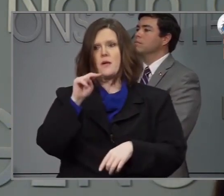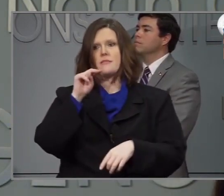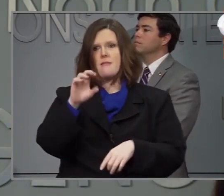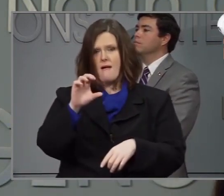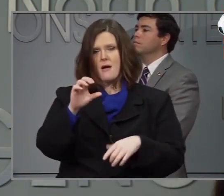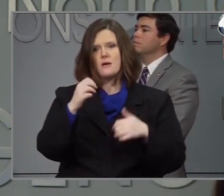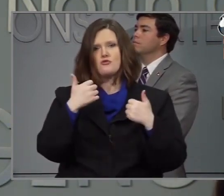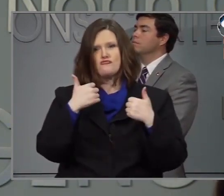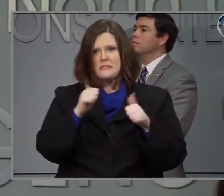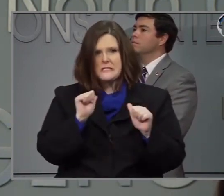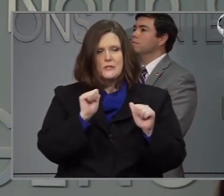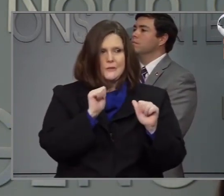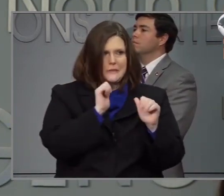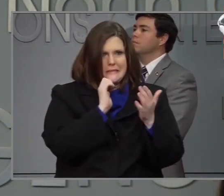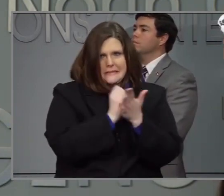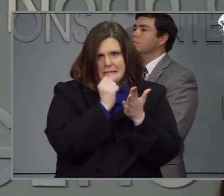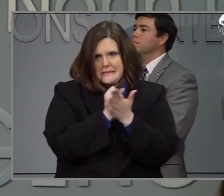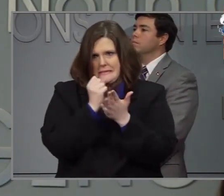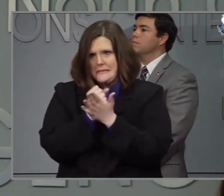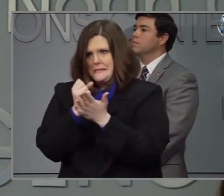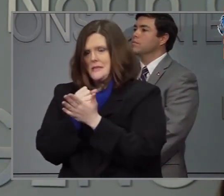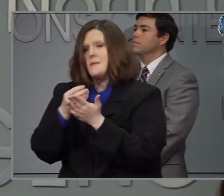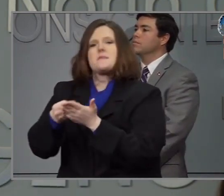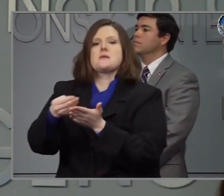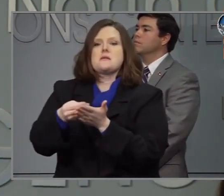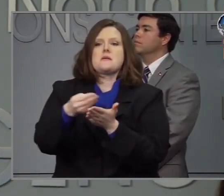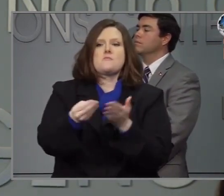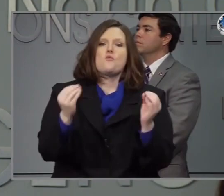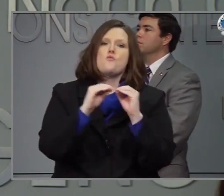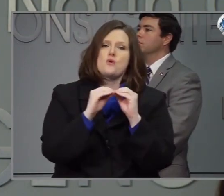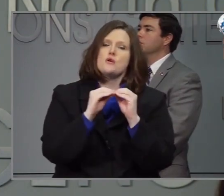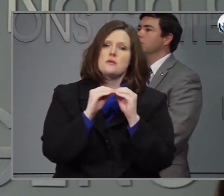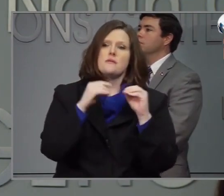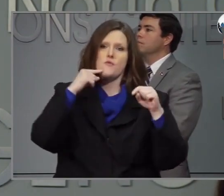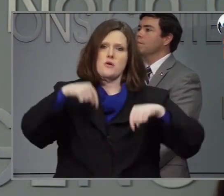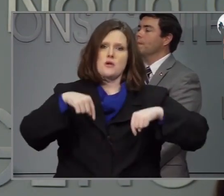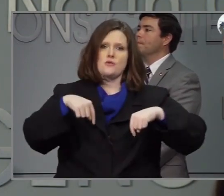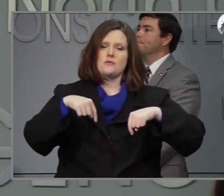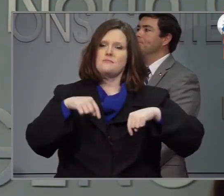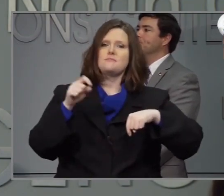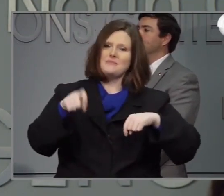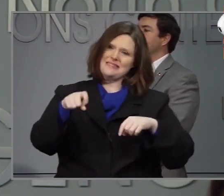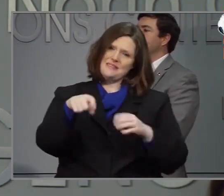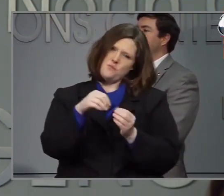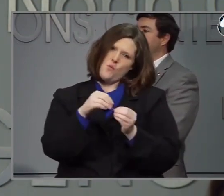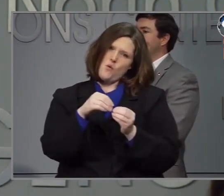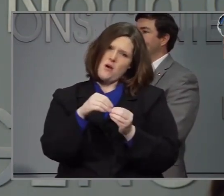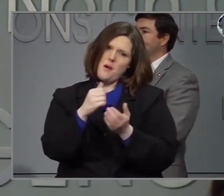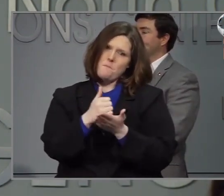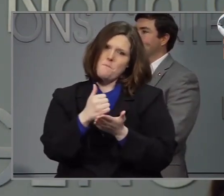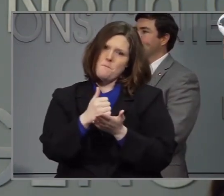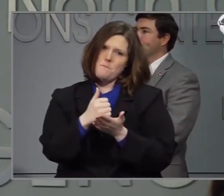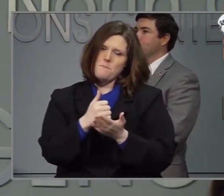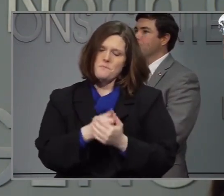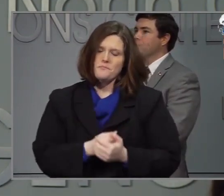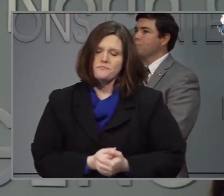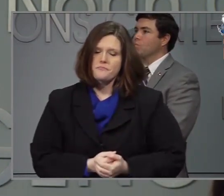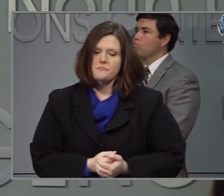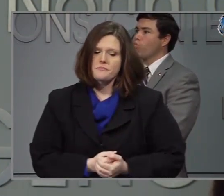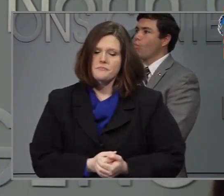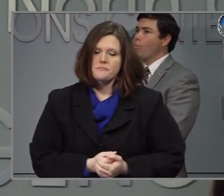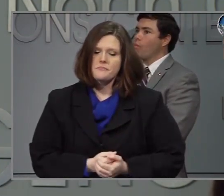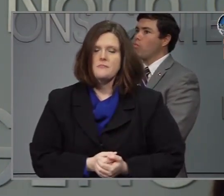estado está buscando todos los canales dispuestos disponibles para comprar más suministros pero necesitamos más ayuda